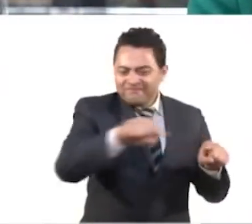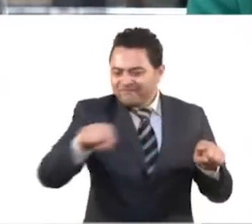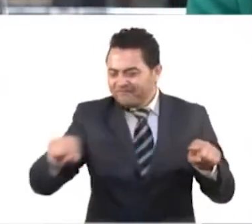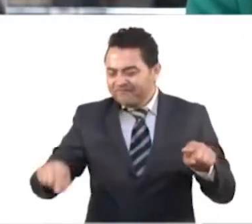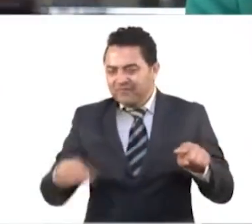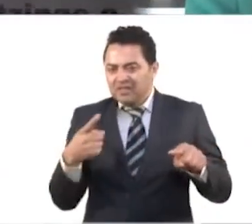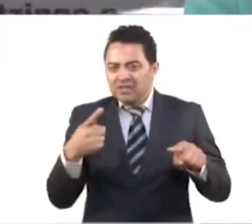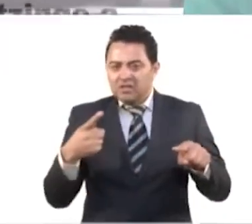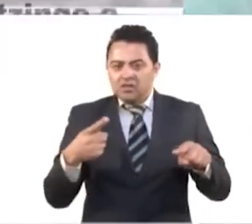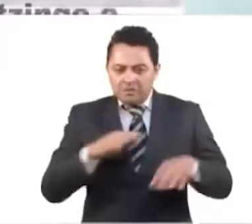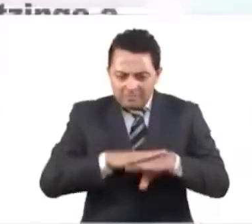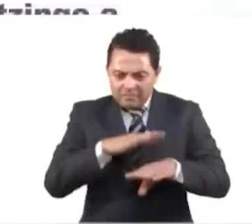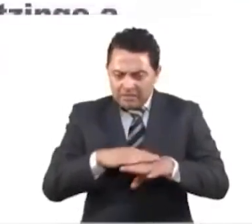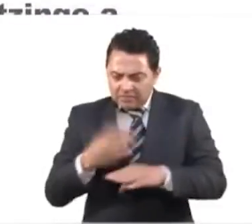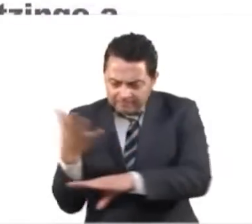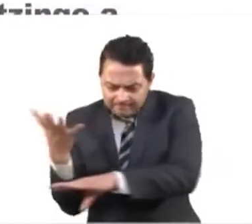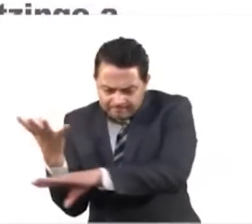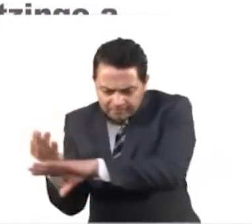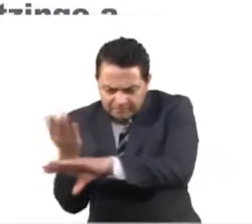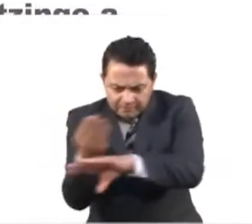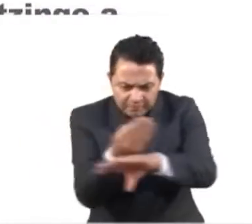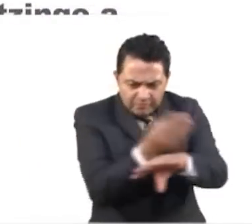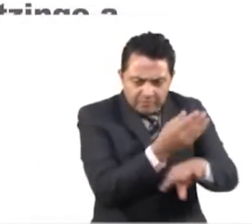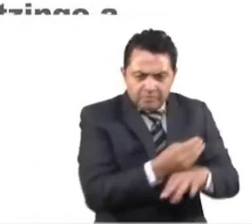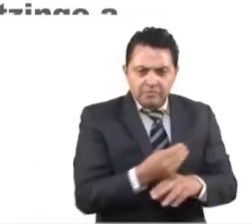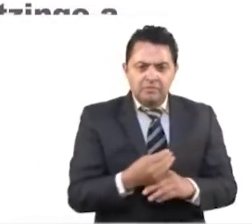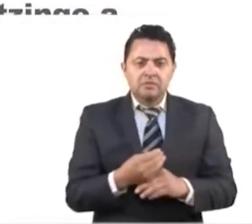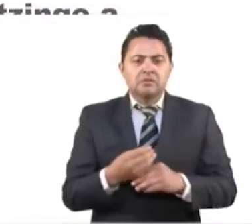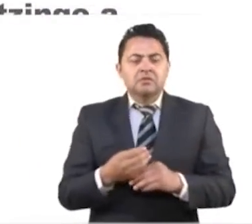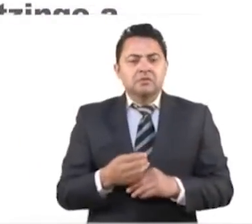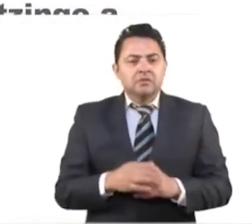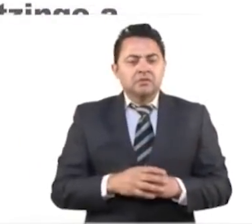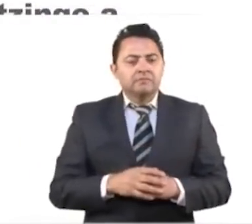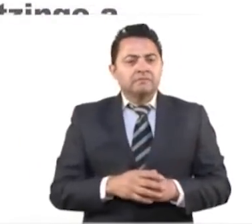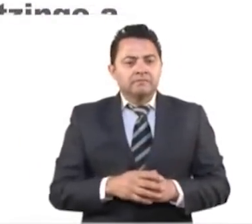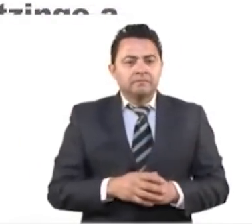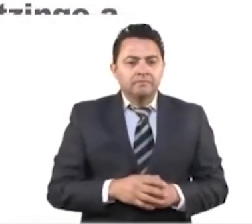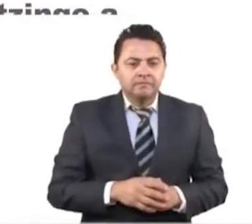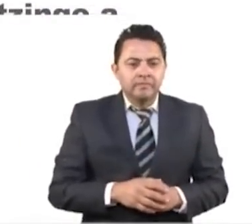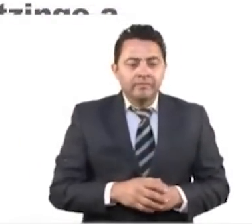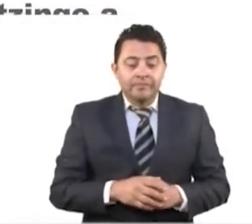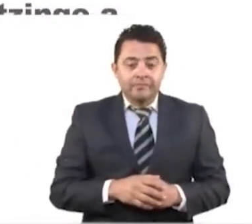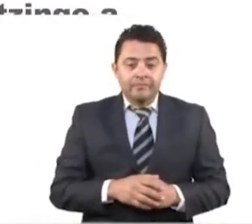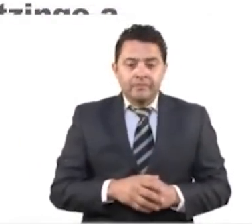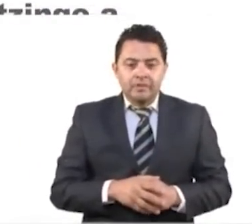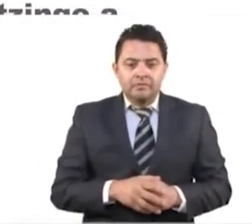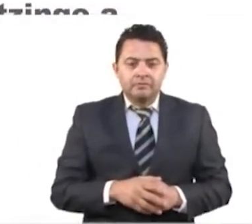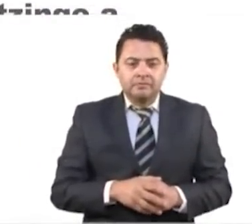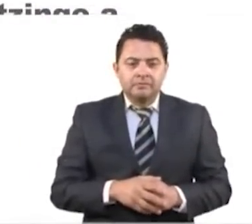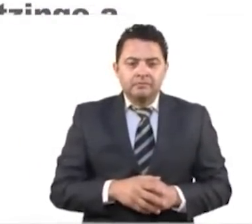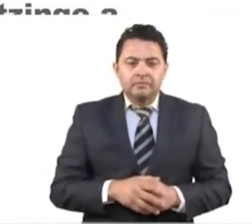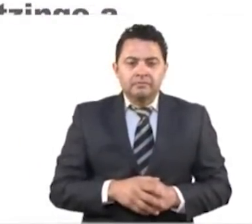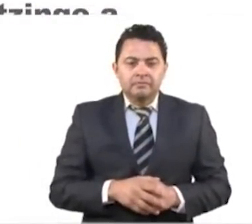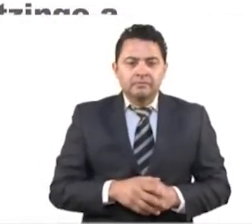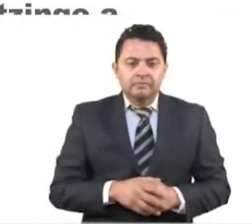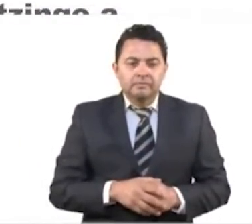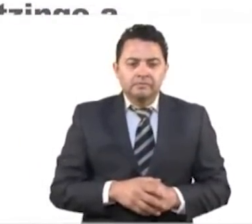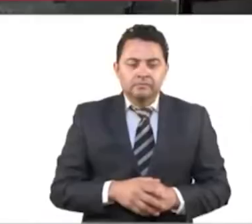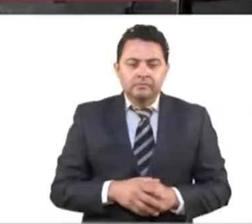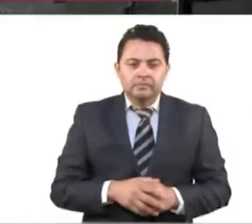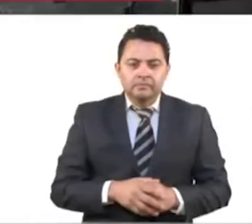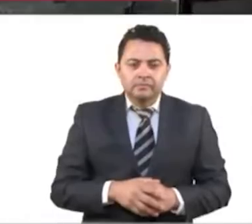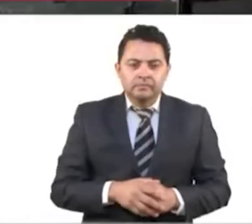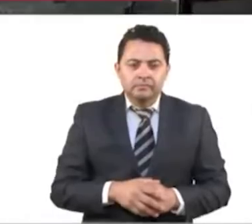reforzadas. Adicionalmente se hizo la revisión y mejoramiento de la subbase en muchos de otros puntos.